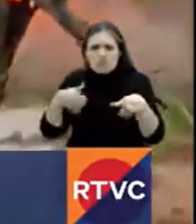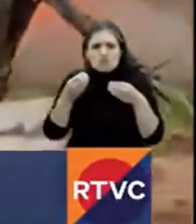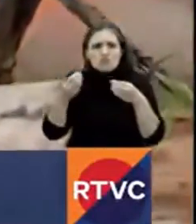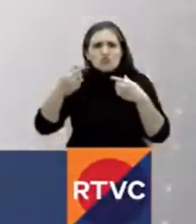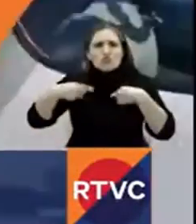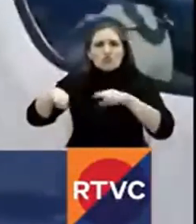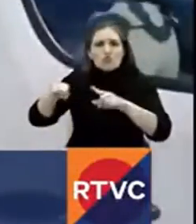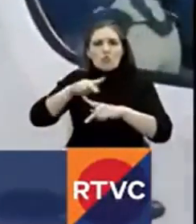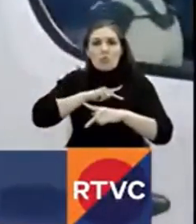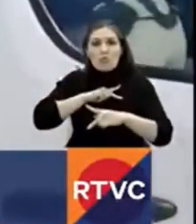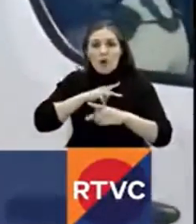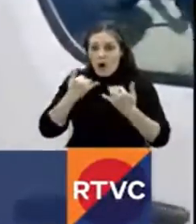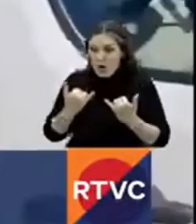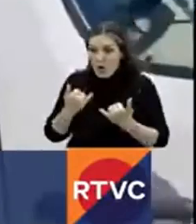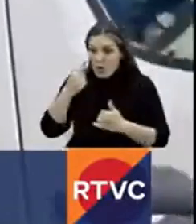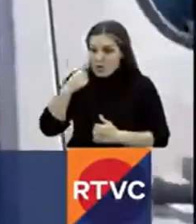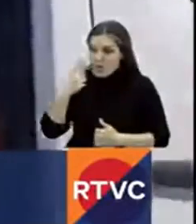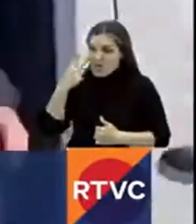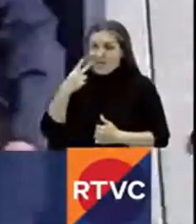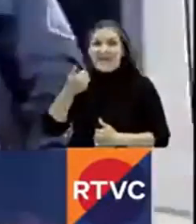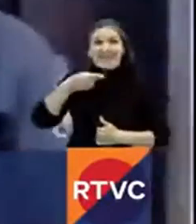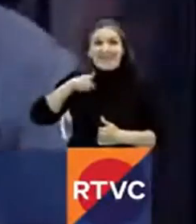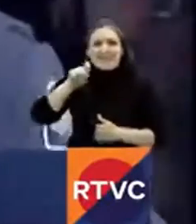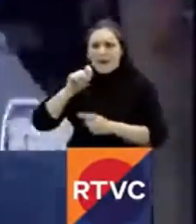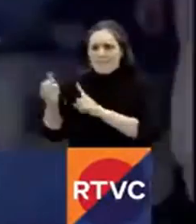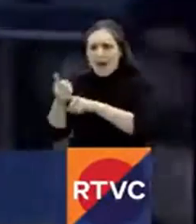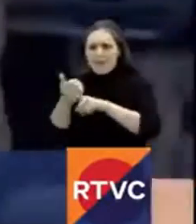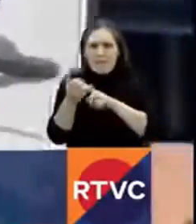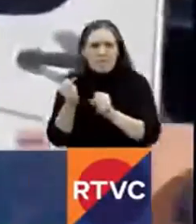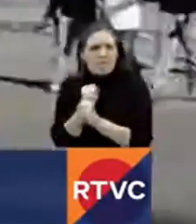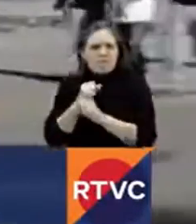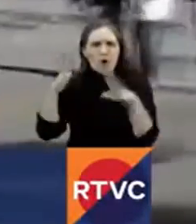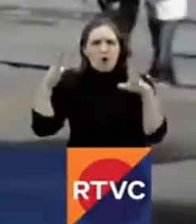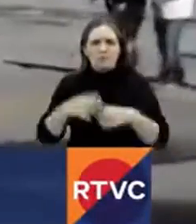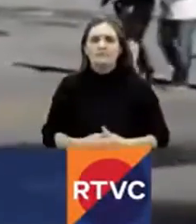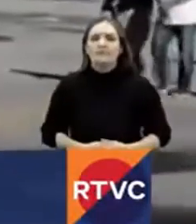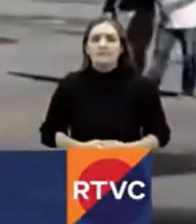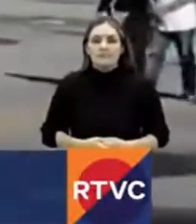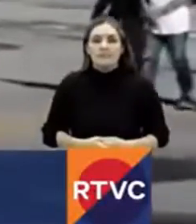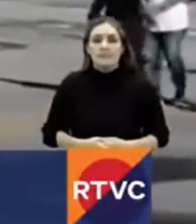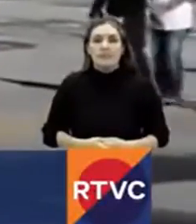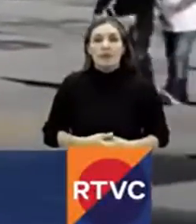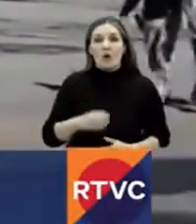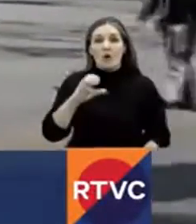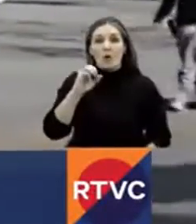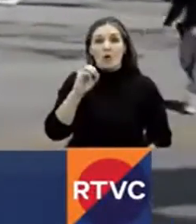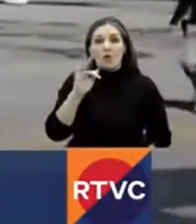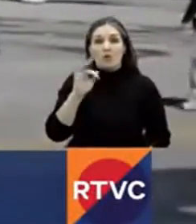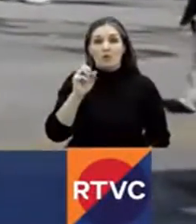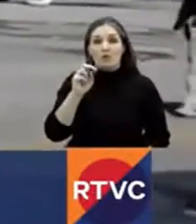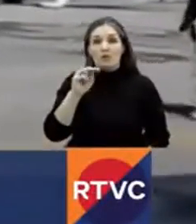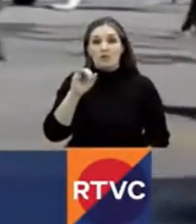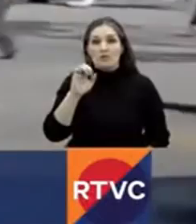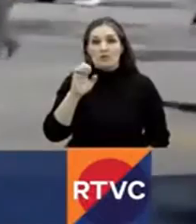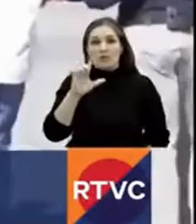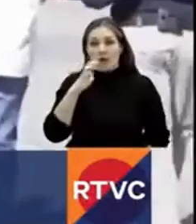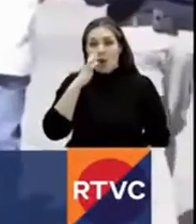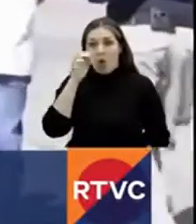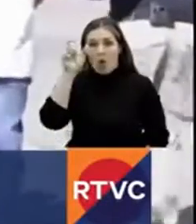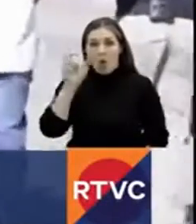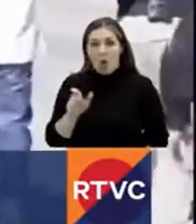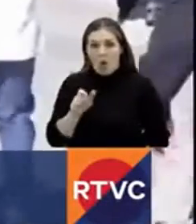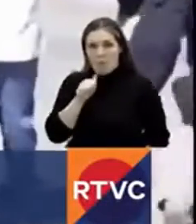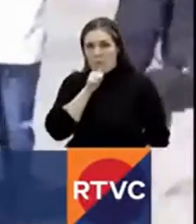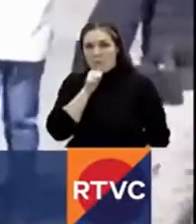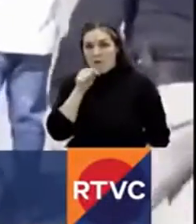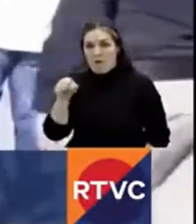2 días. En libertad por pena cumplida en Estados Unidos la hermana de alias Otoniel. En las próximas horas se define